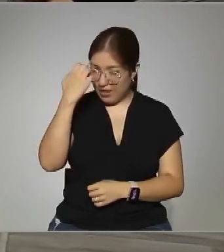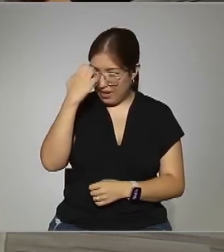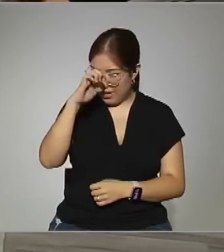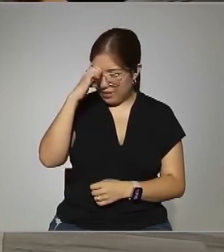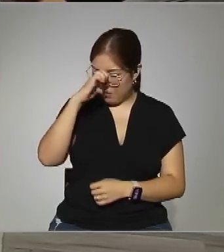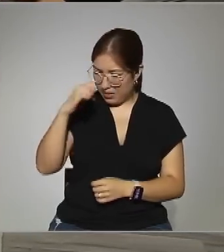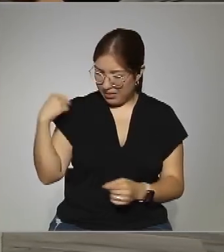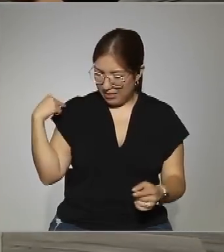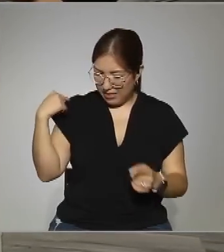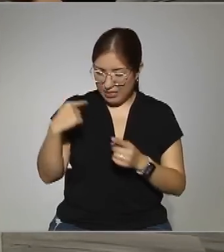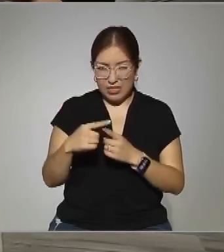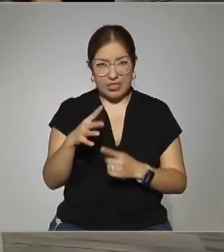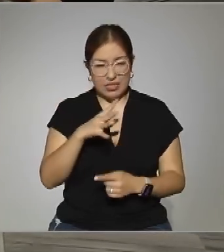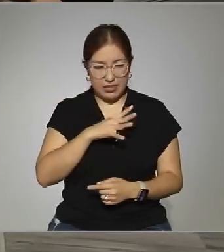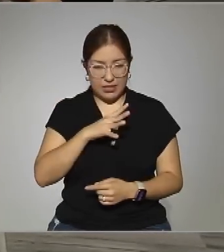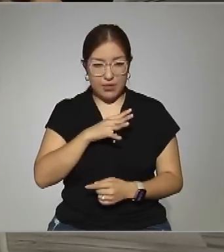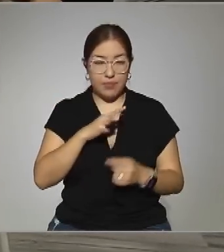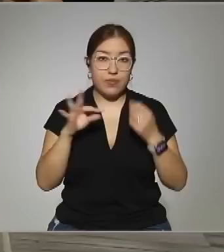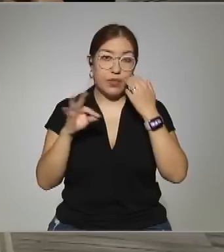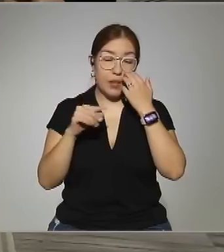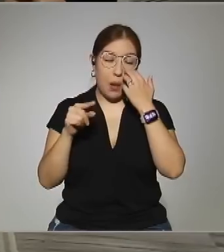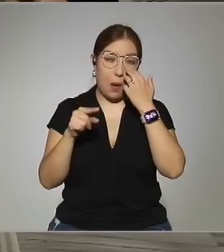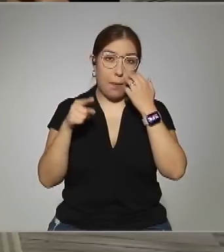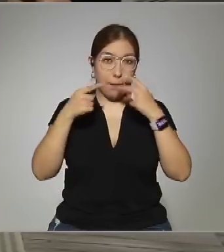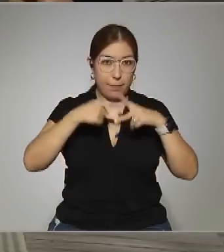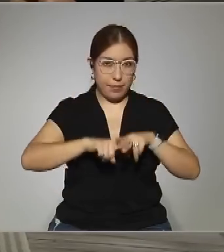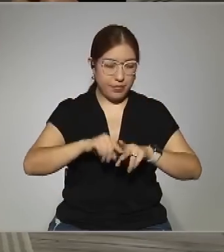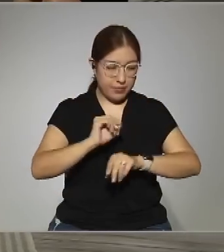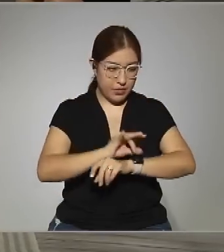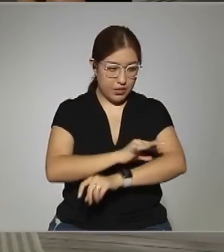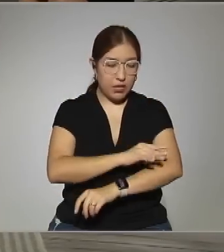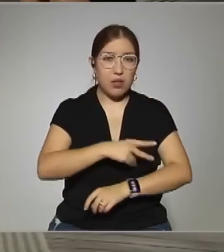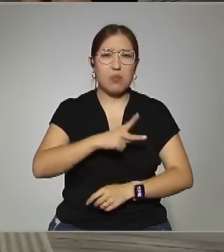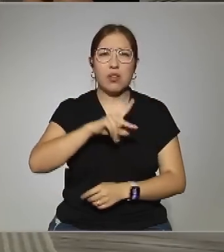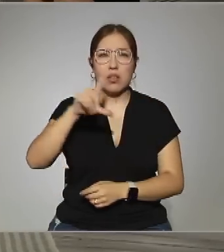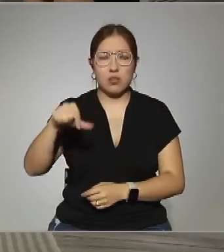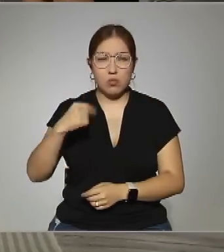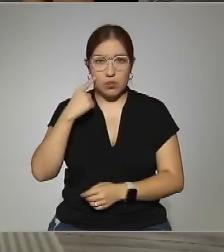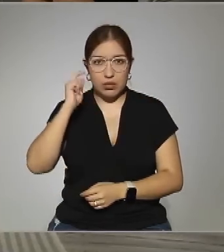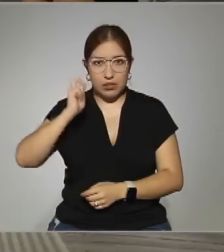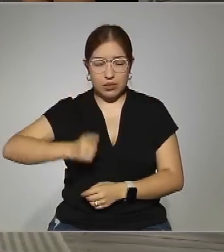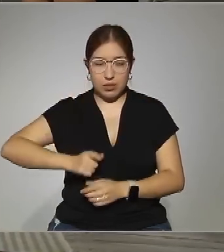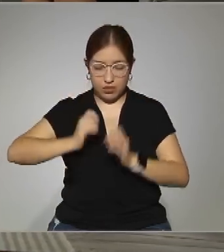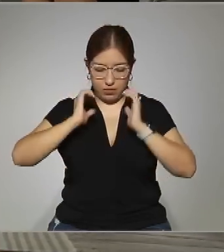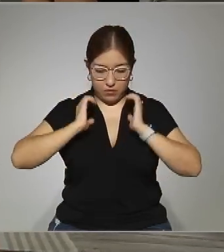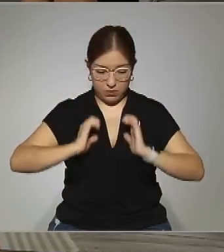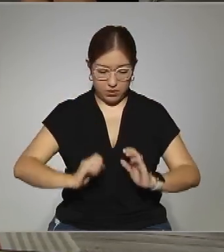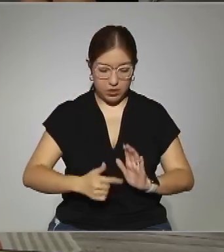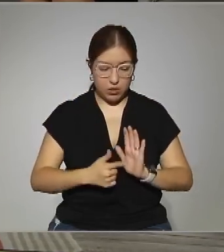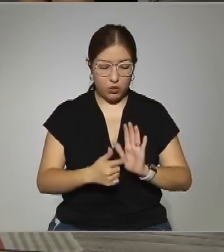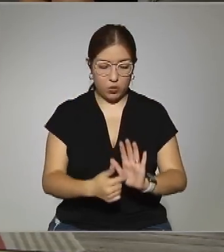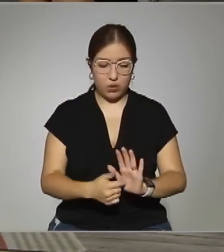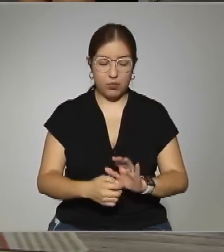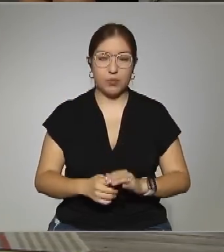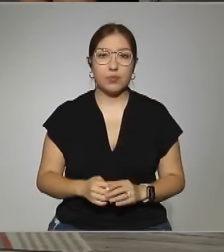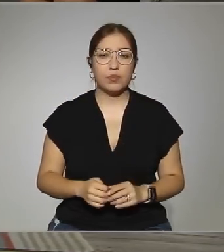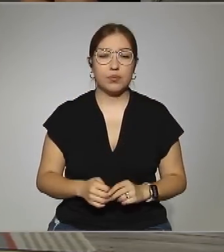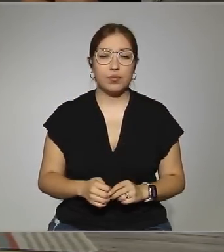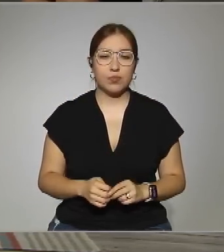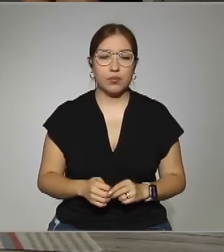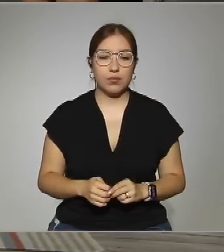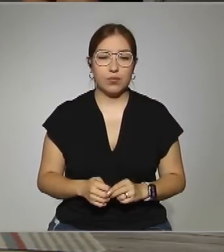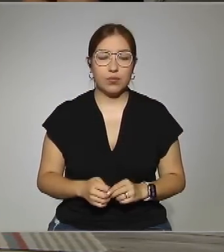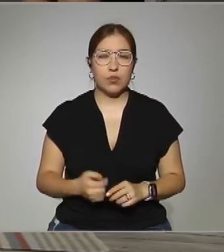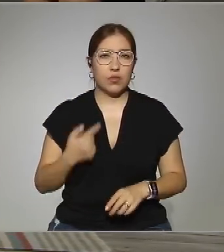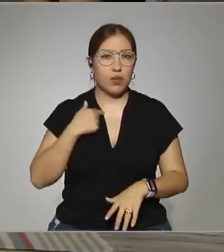impacto, inicialmente solo emocional, pero que luego se registra a nivel orgánico y que mientras más temprano